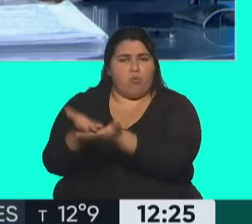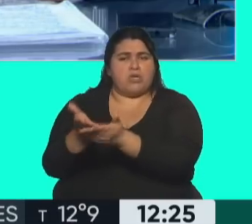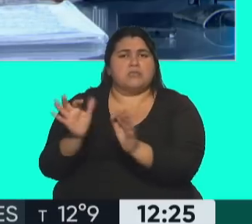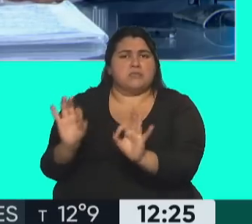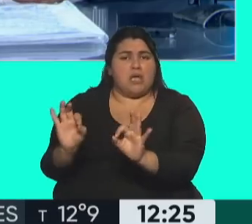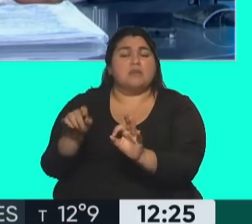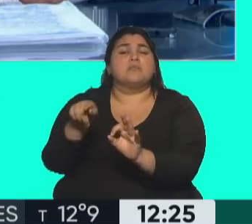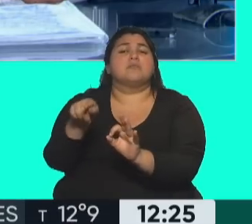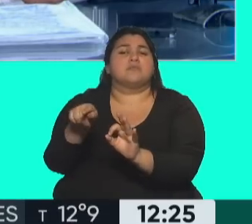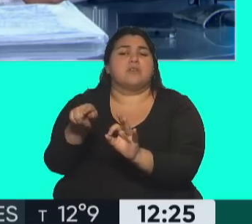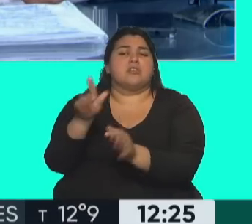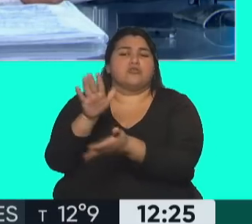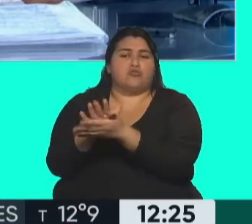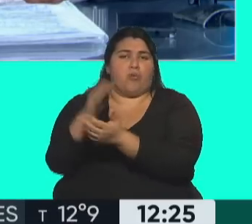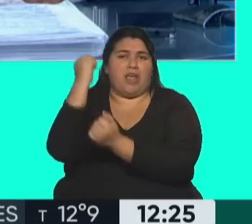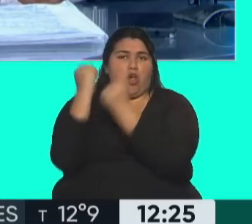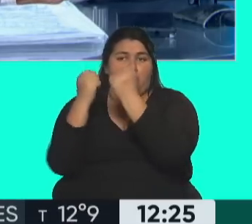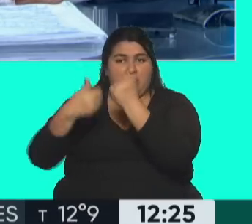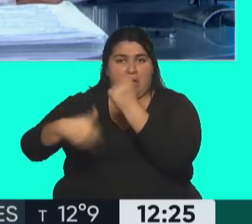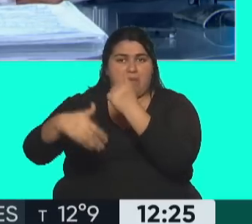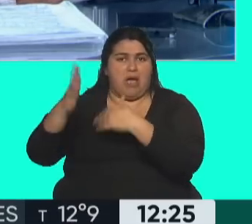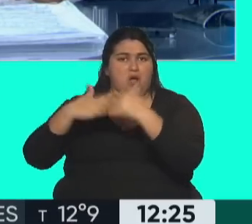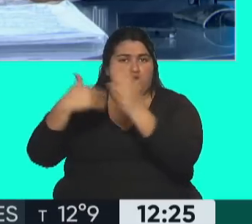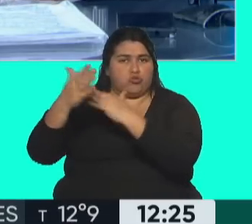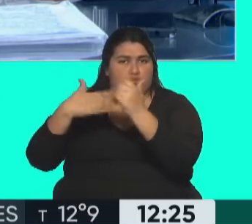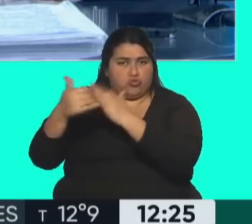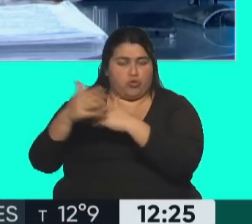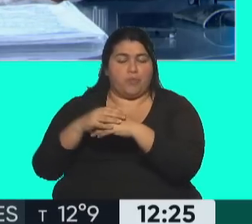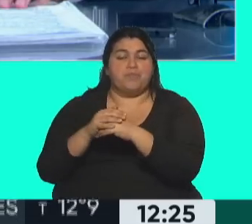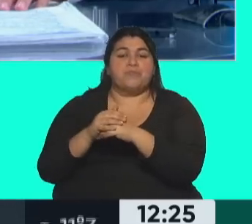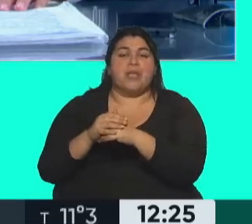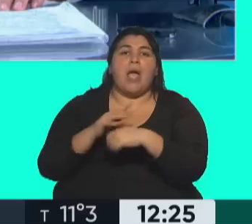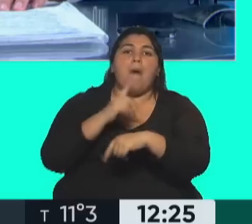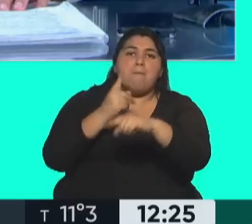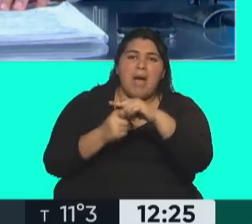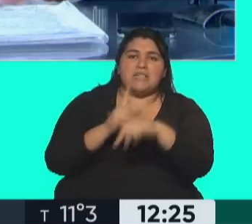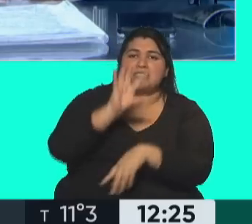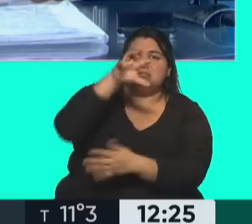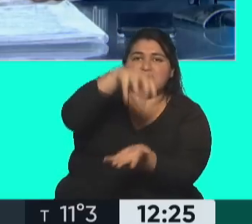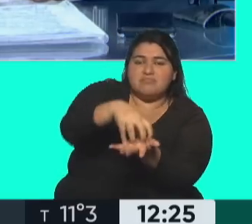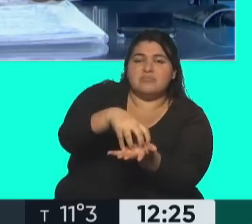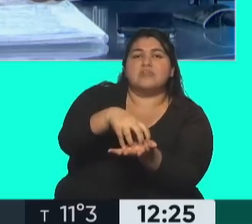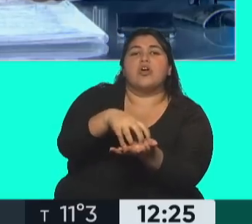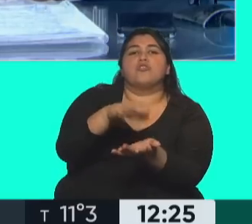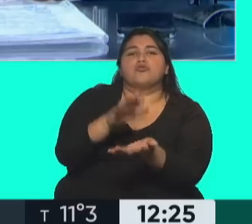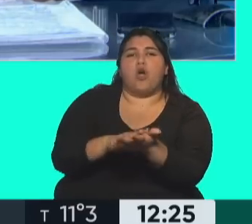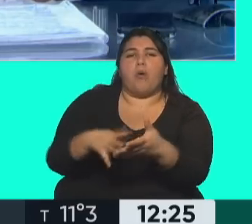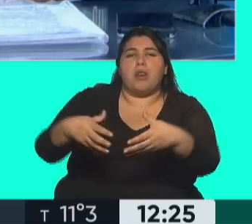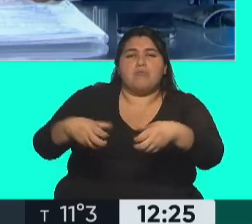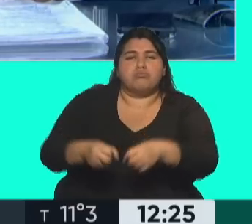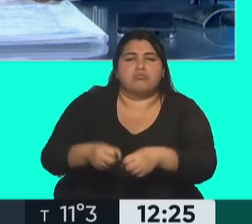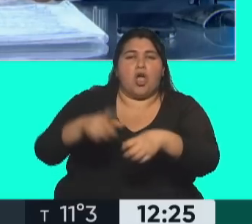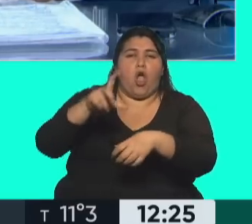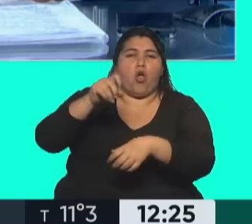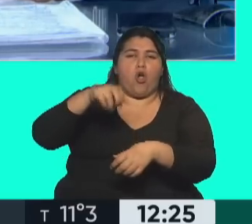es la construcción en sí más una planta compresora que es la que enviaría y la que